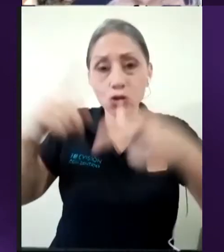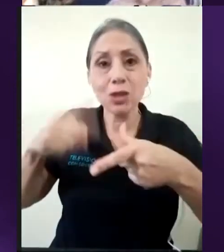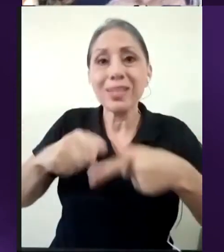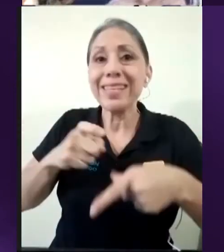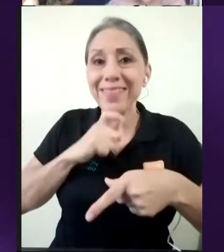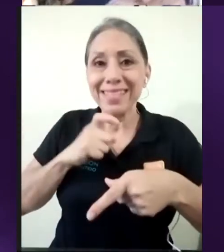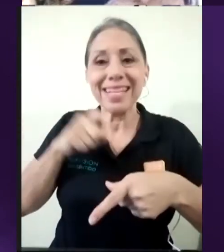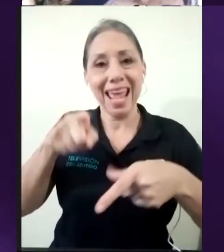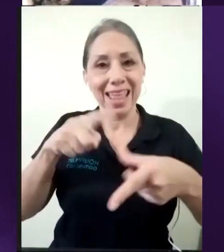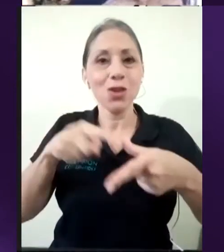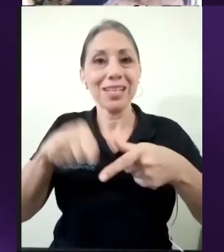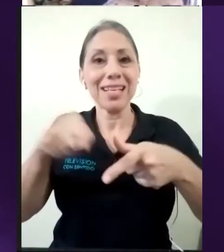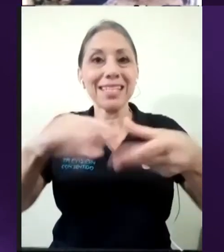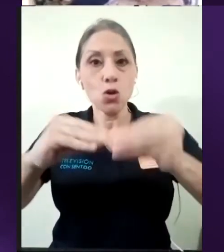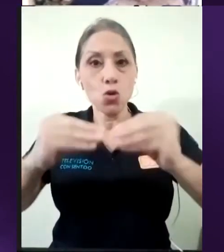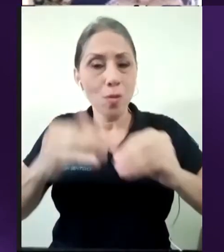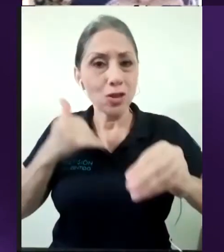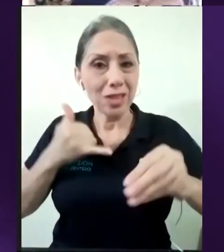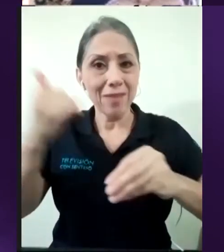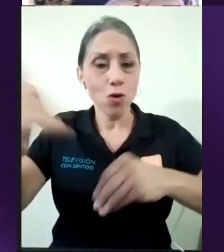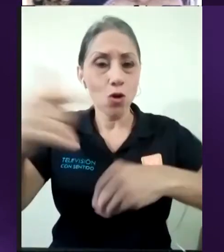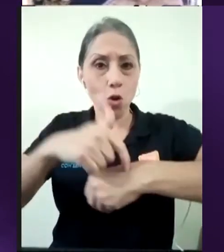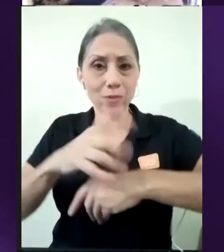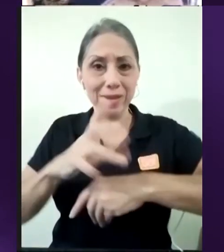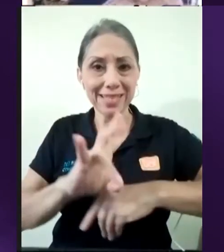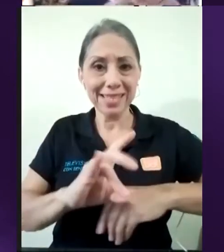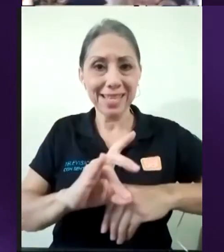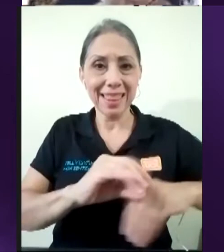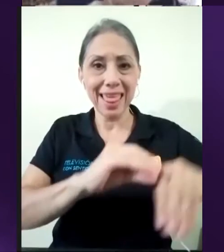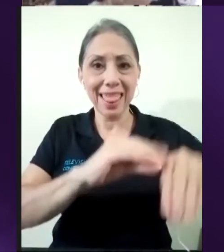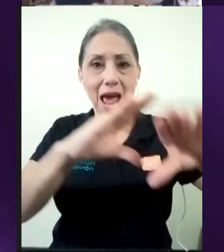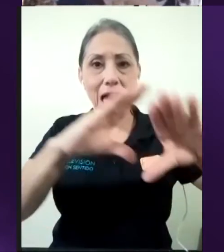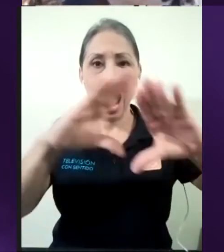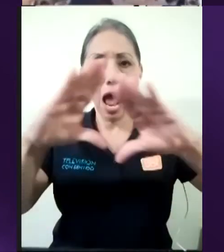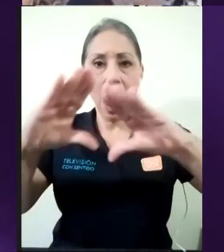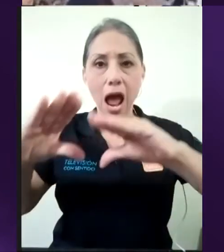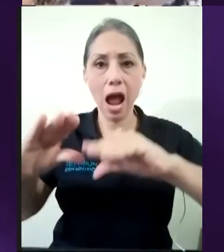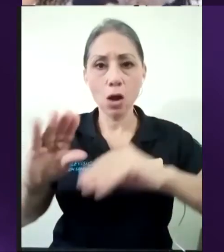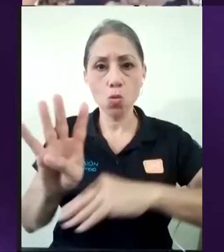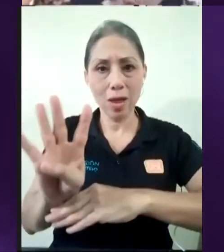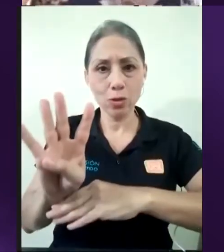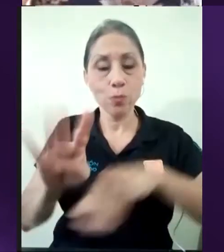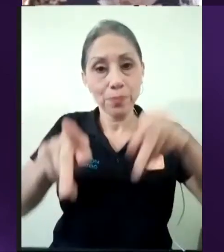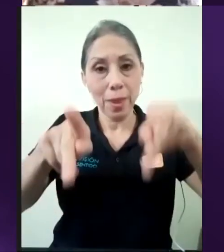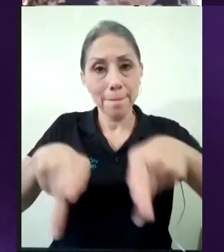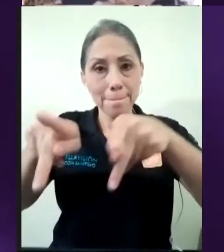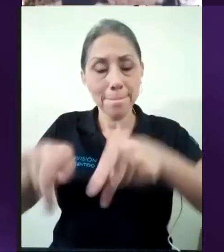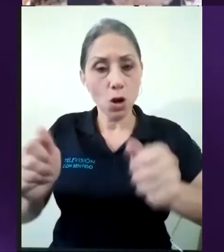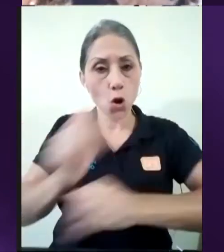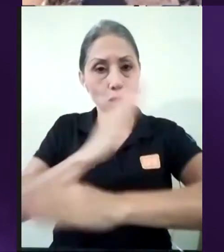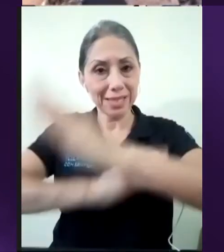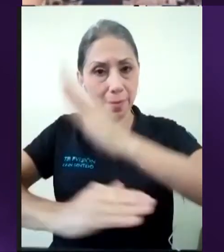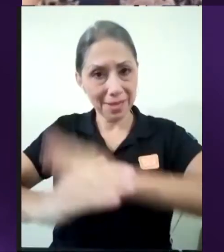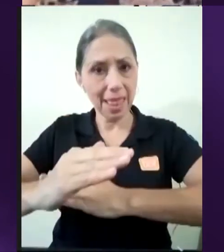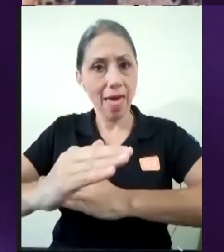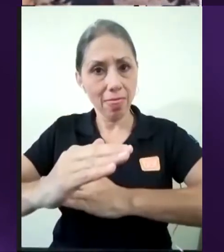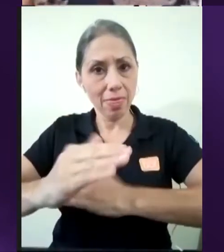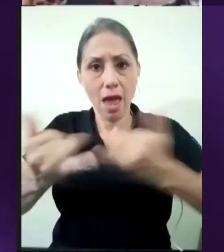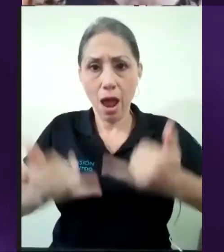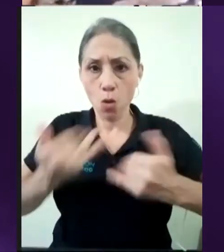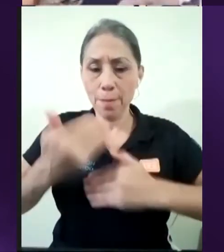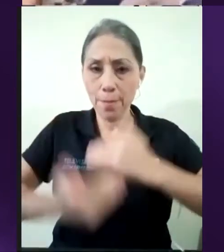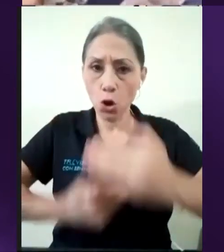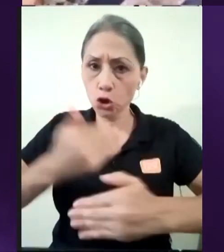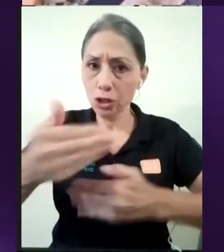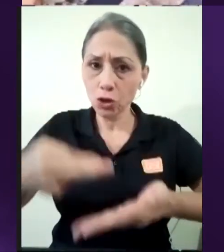habilitada de 7 de la mañana a 4 de la tarde para que también las personas con discapacidad que estaban en su proceso de rehabilitación se